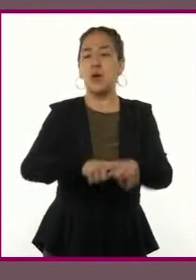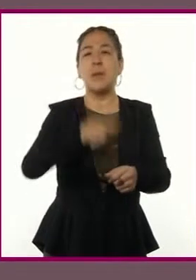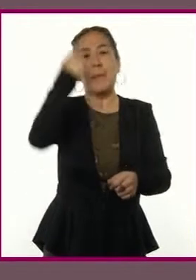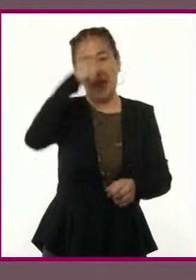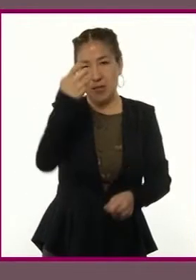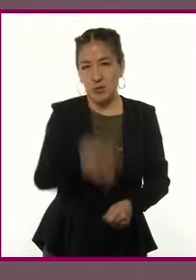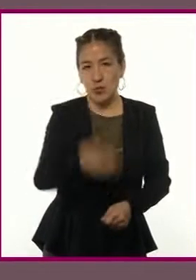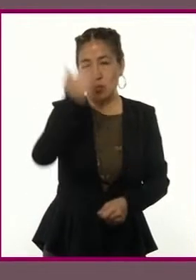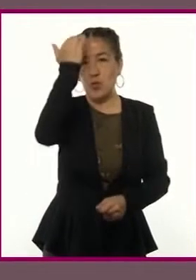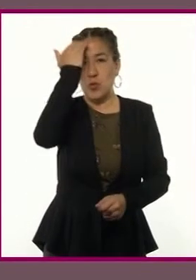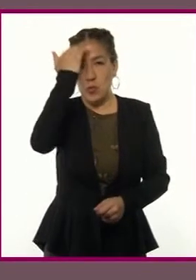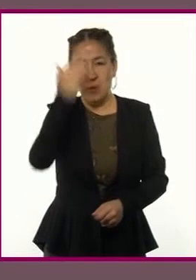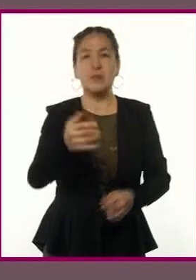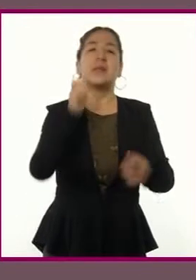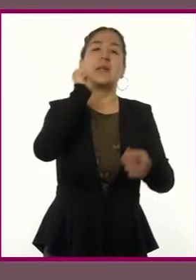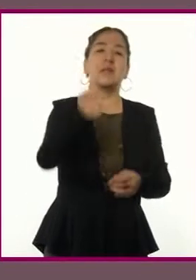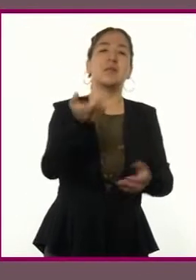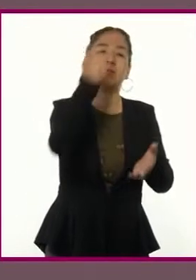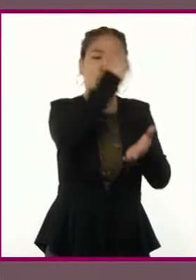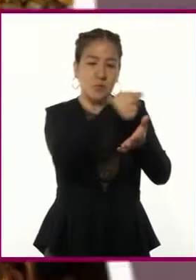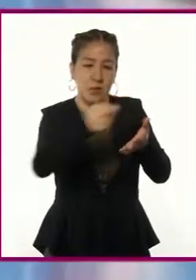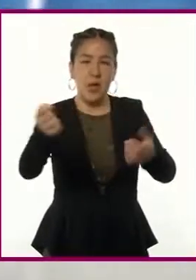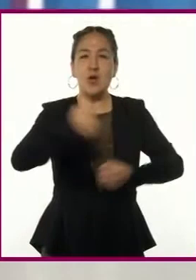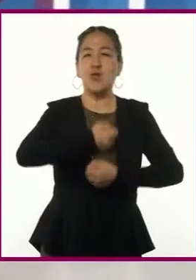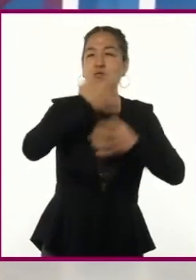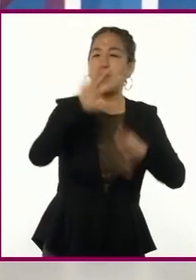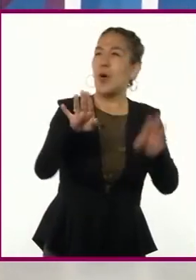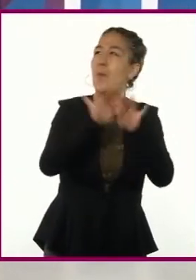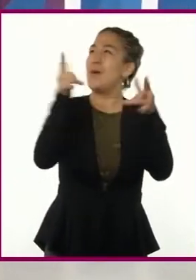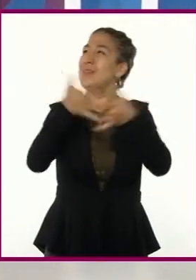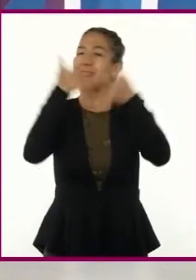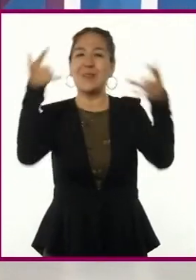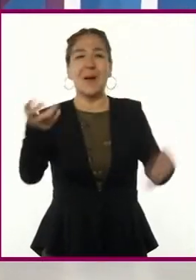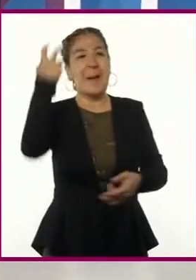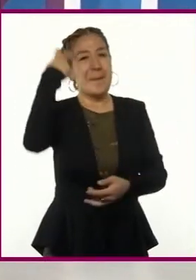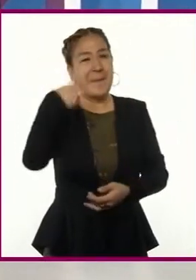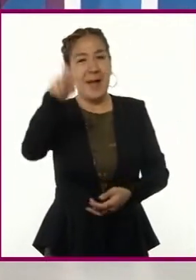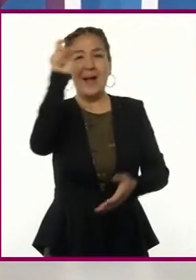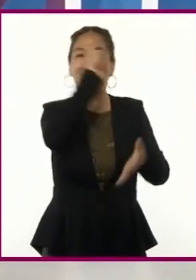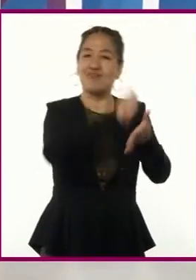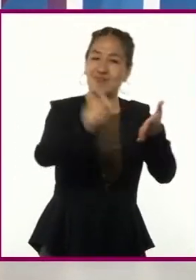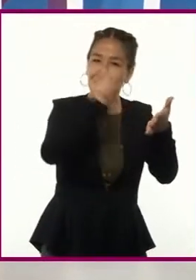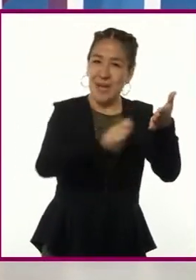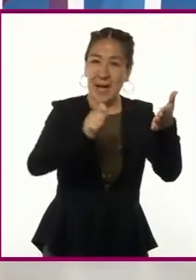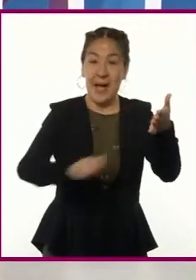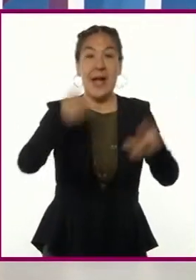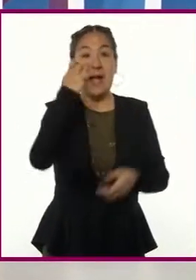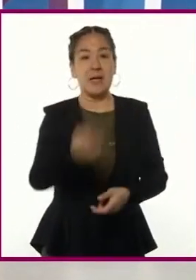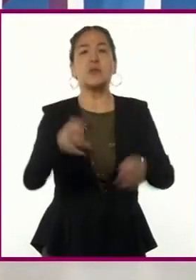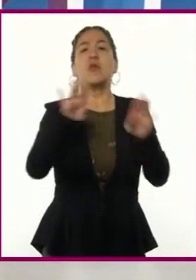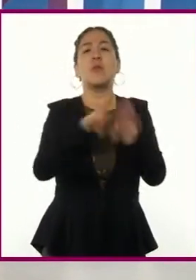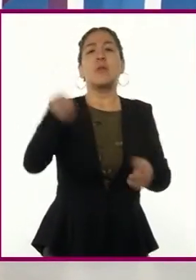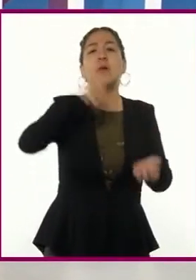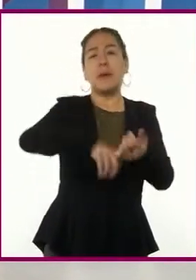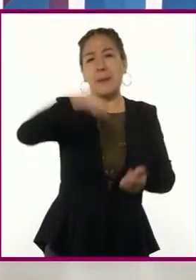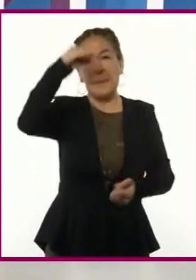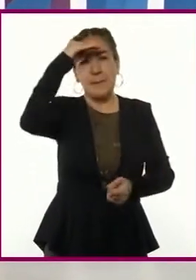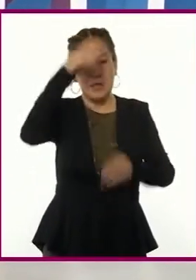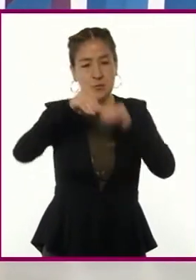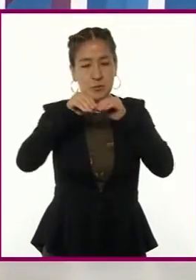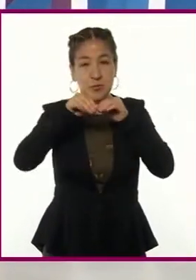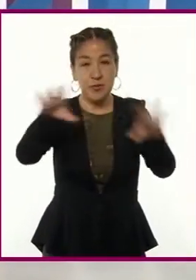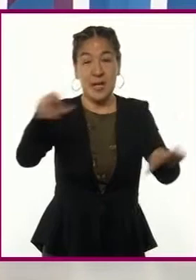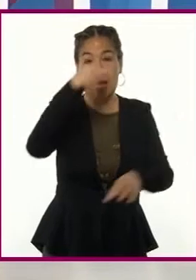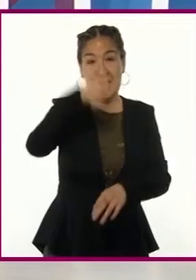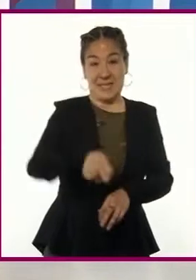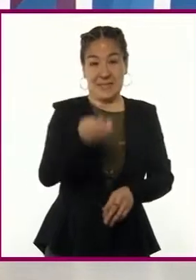conocimiento, así como novelas y crónicas de viaje. Así, el pensamiento de la Ilustración se difundió en Europa y en